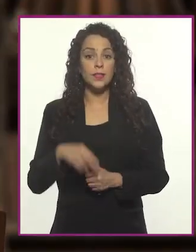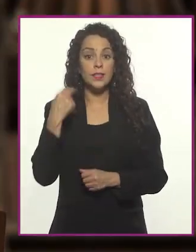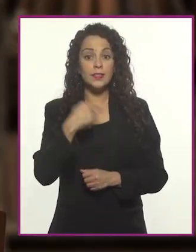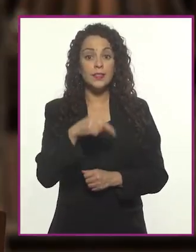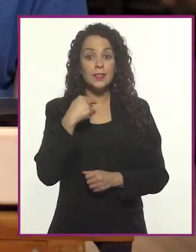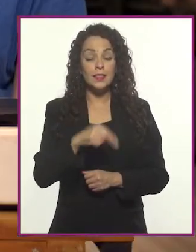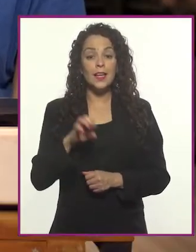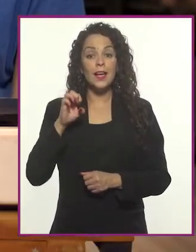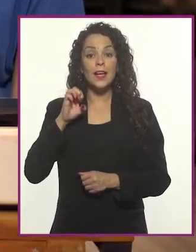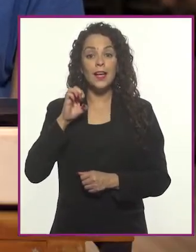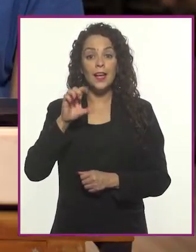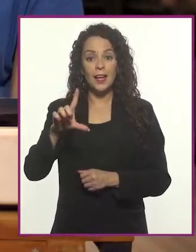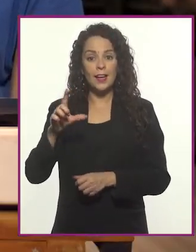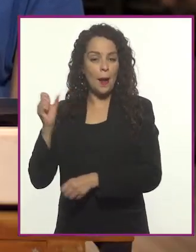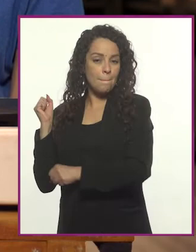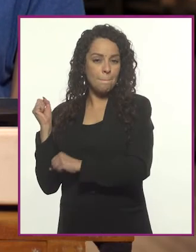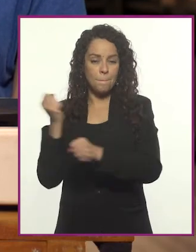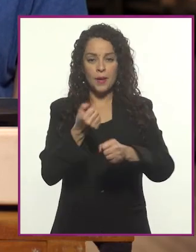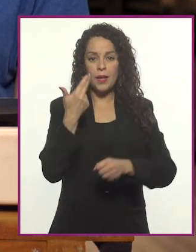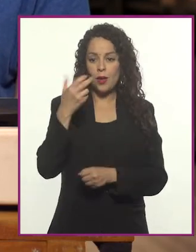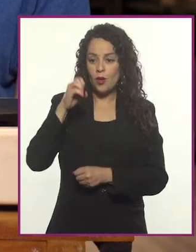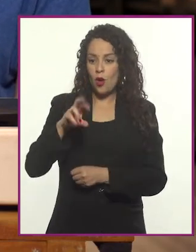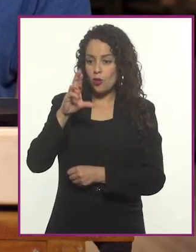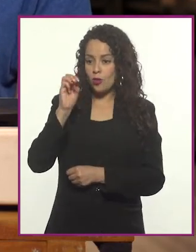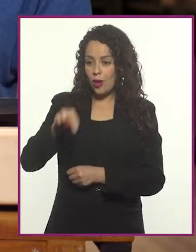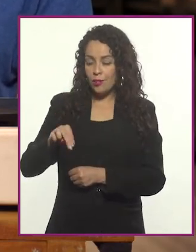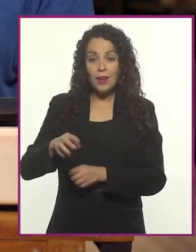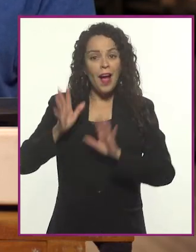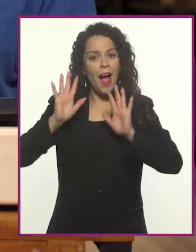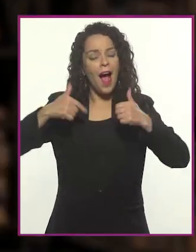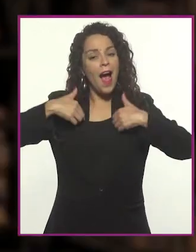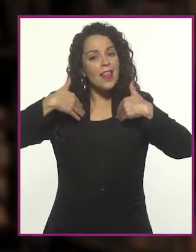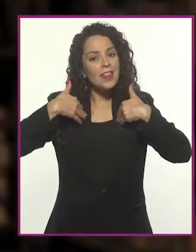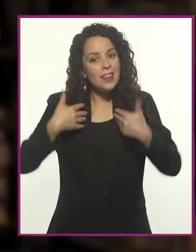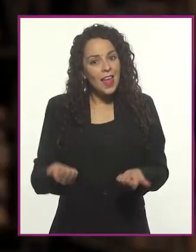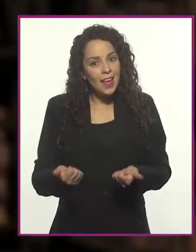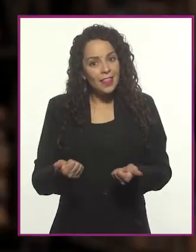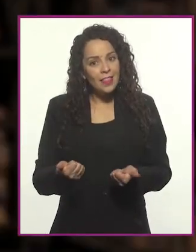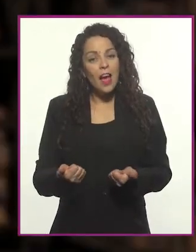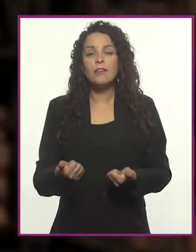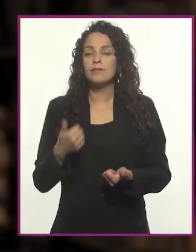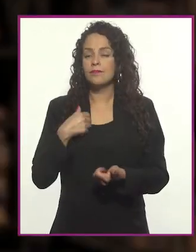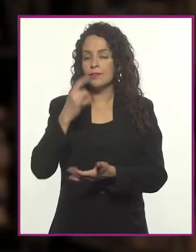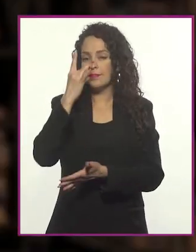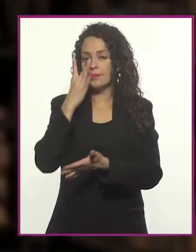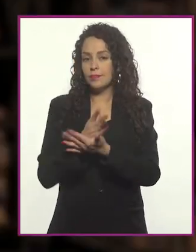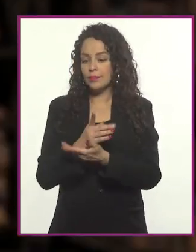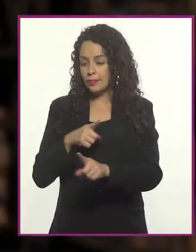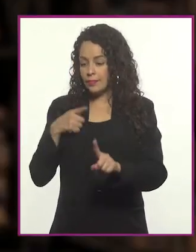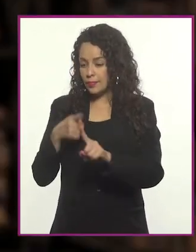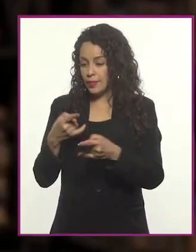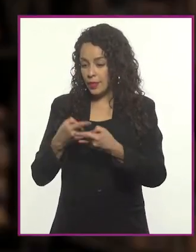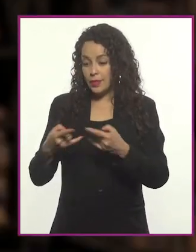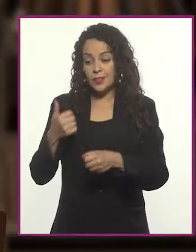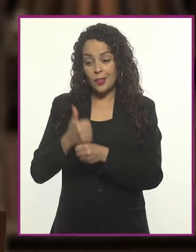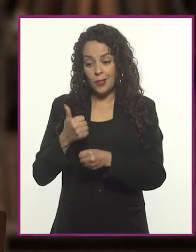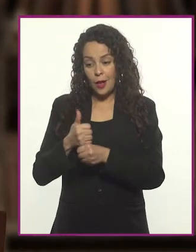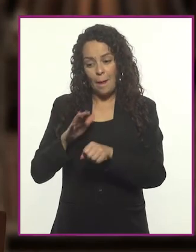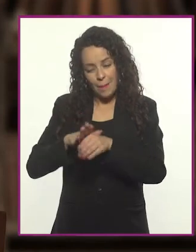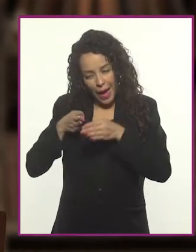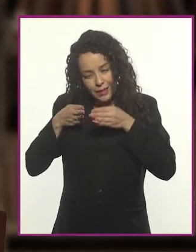Se llama el home run. Ya entiendo. Me enfoqué en solo una parte de la historia del abuelo.